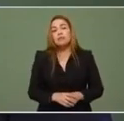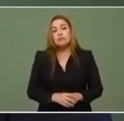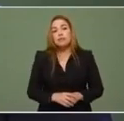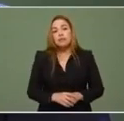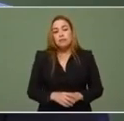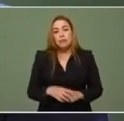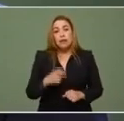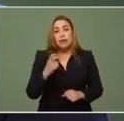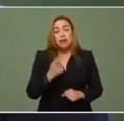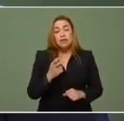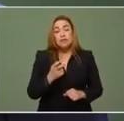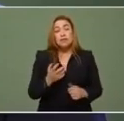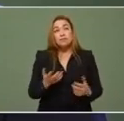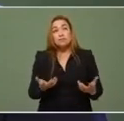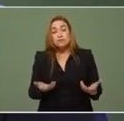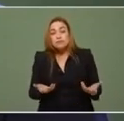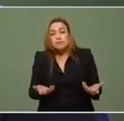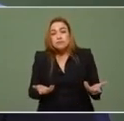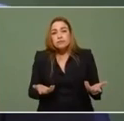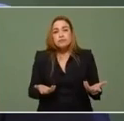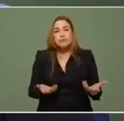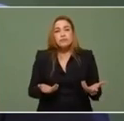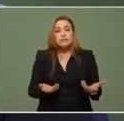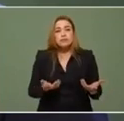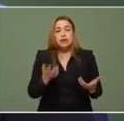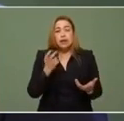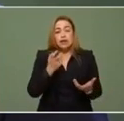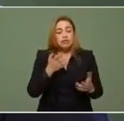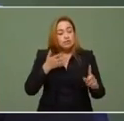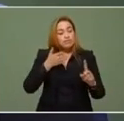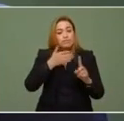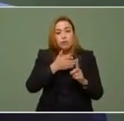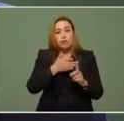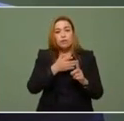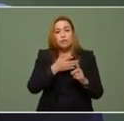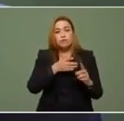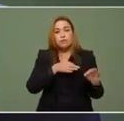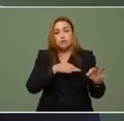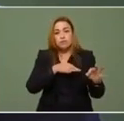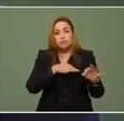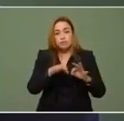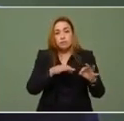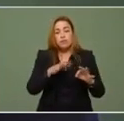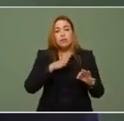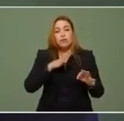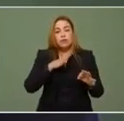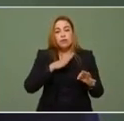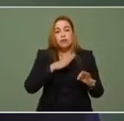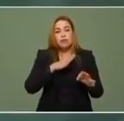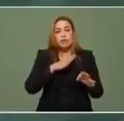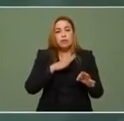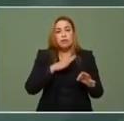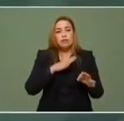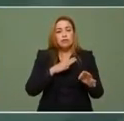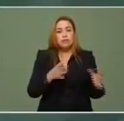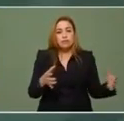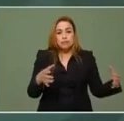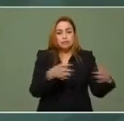Esto tiene que ver con la función de la Fiscalía Electoral.